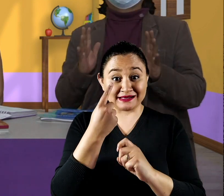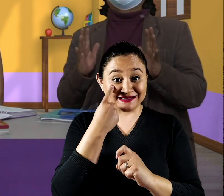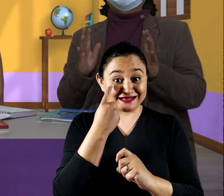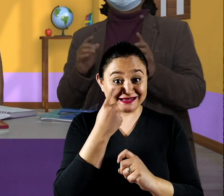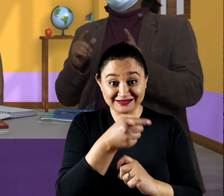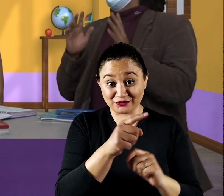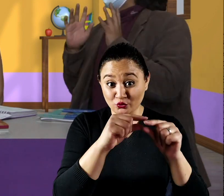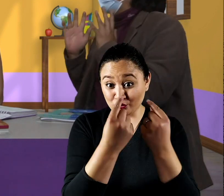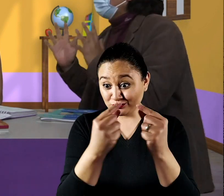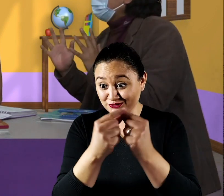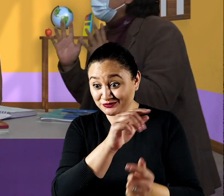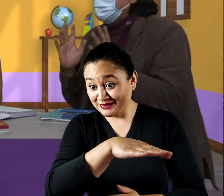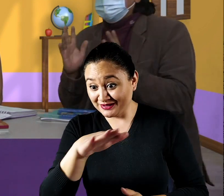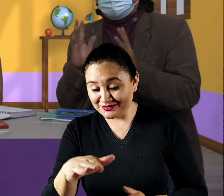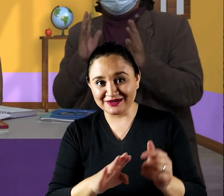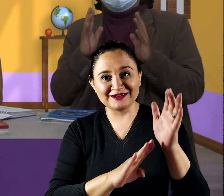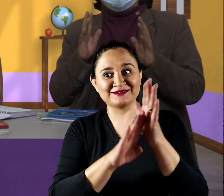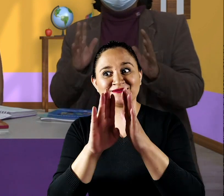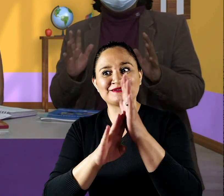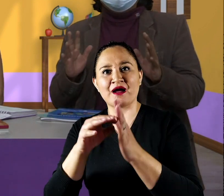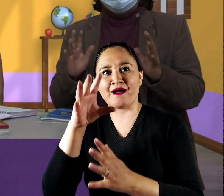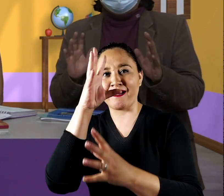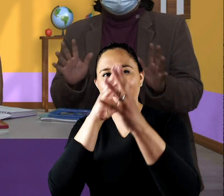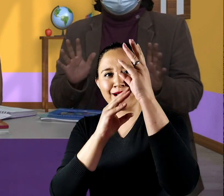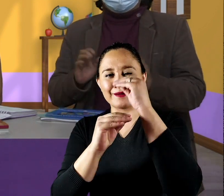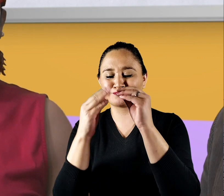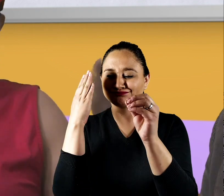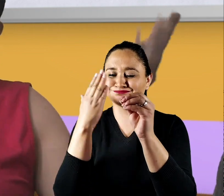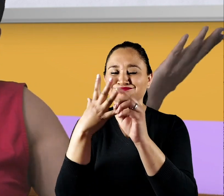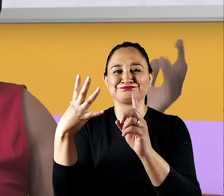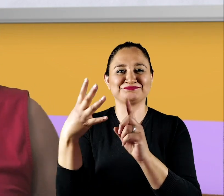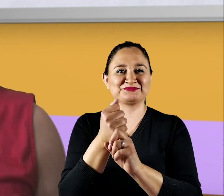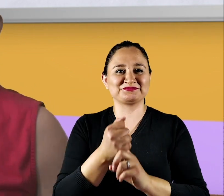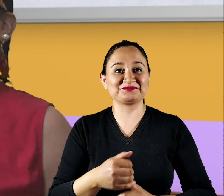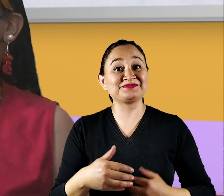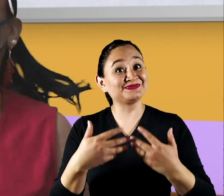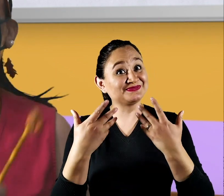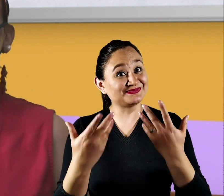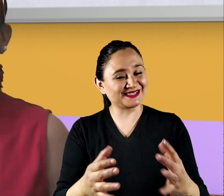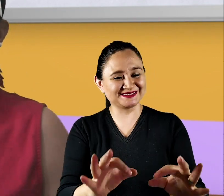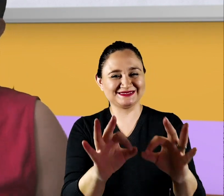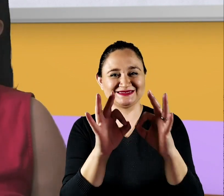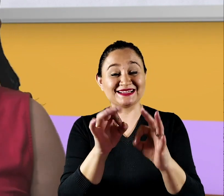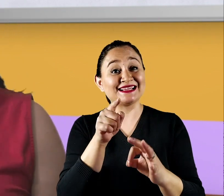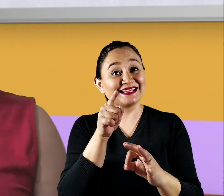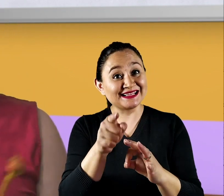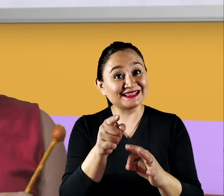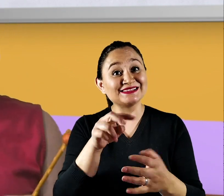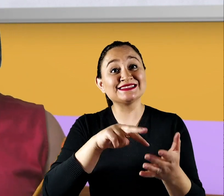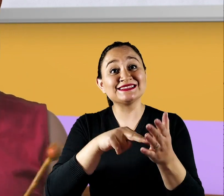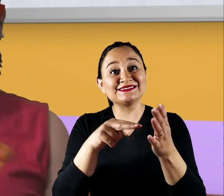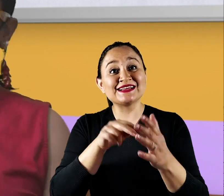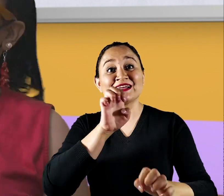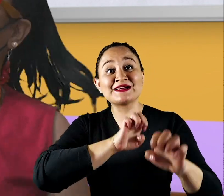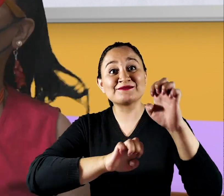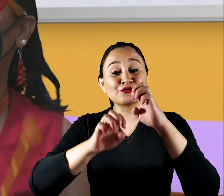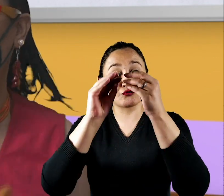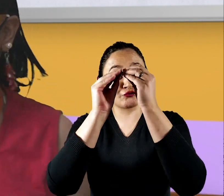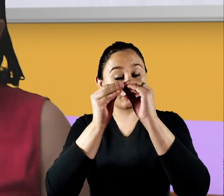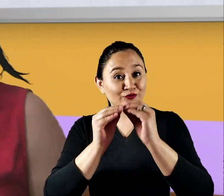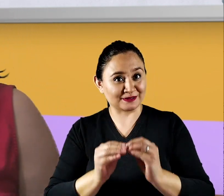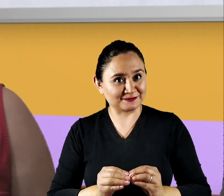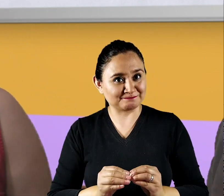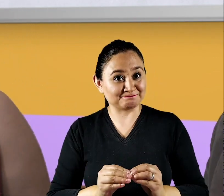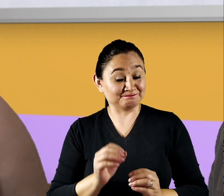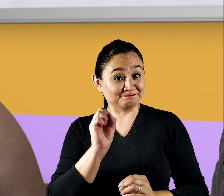grupo de estudiantes alcancen estos aprendizajes propuestos. ¡Qué bien! Eso es evaluación formativa.